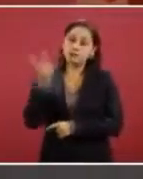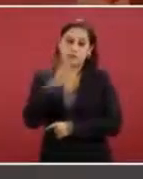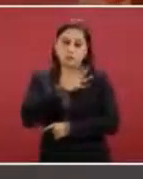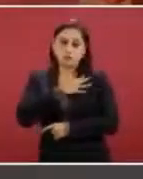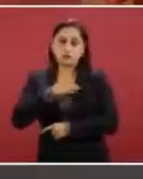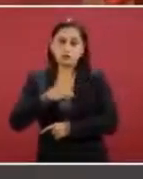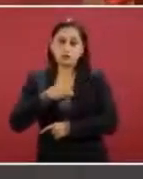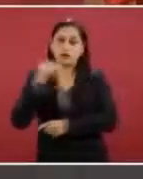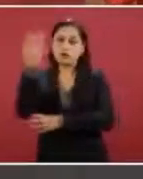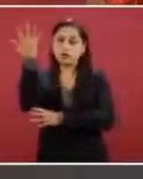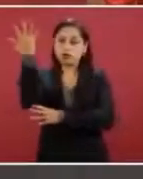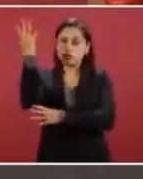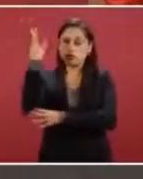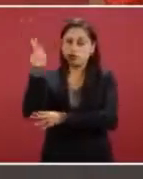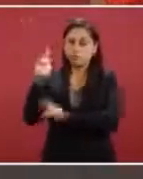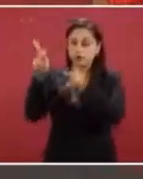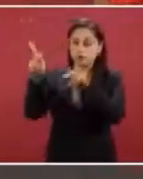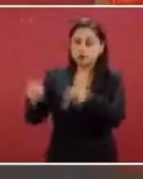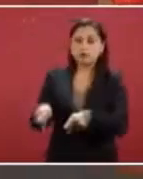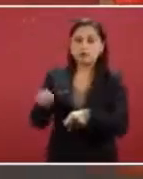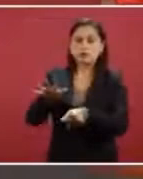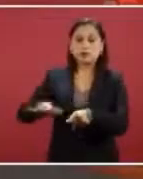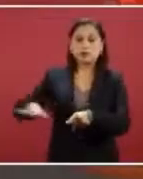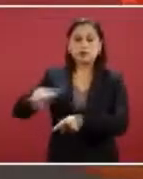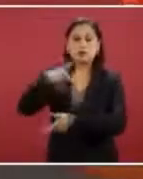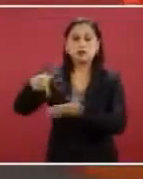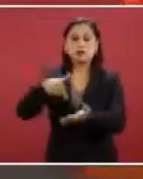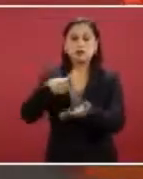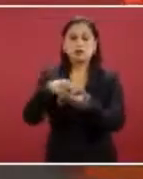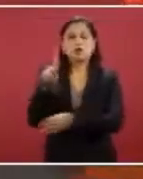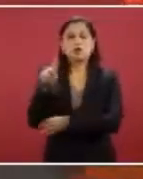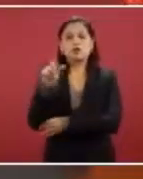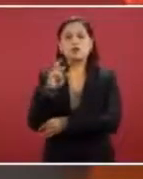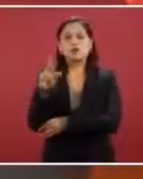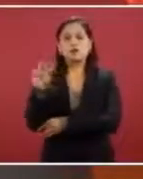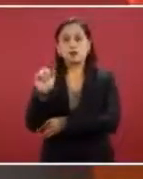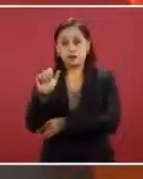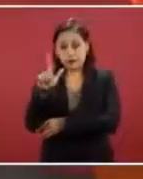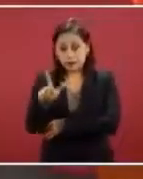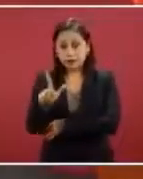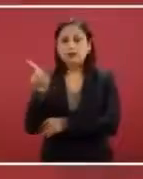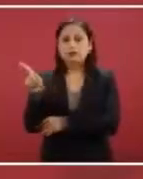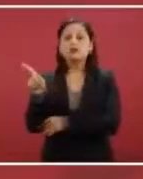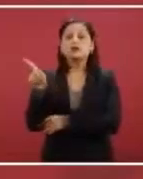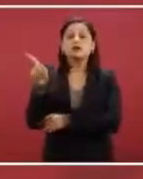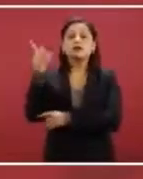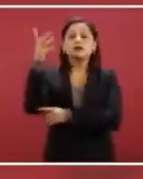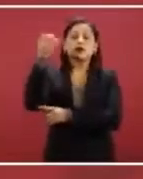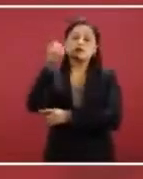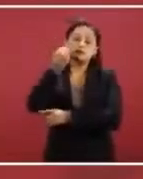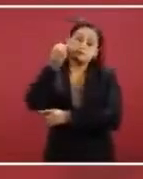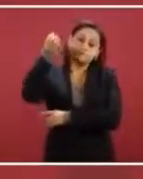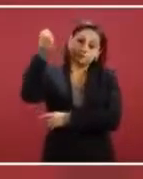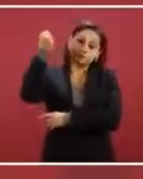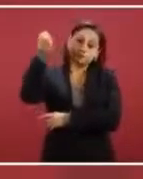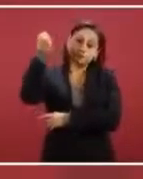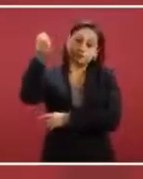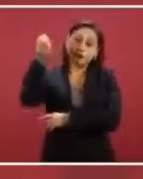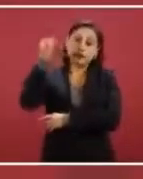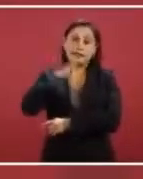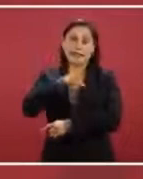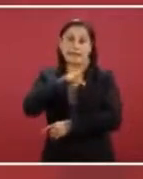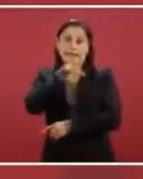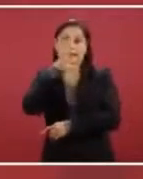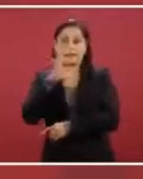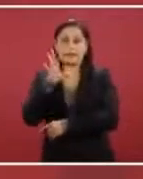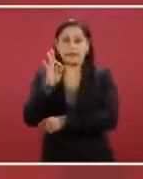en los árboles del Panteón de Parral. Y es el general Felipe Ángeles